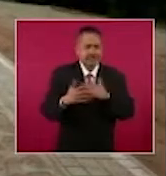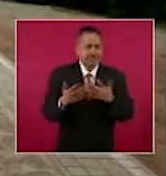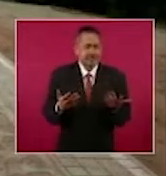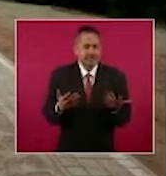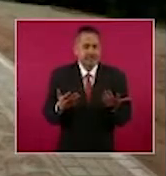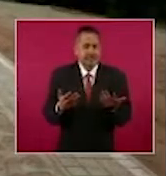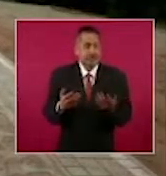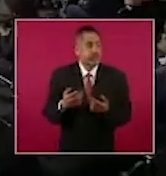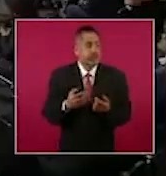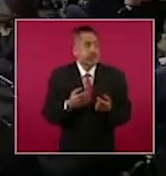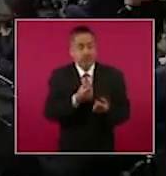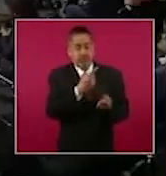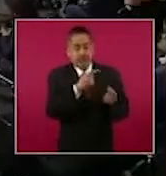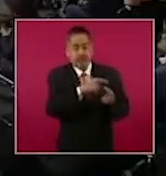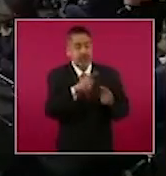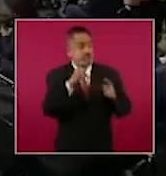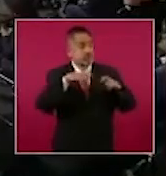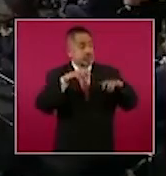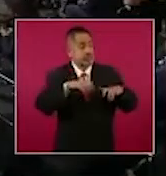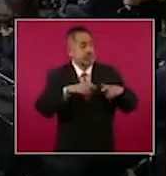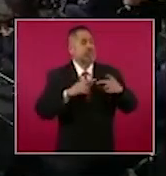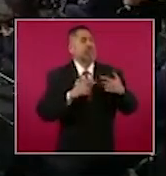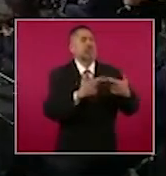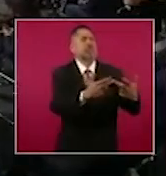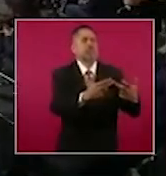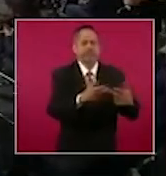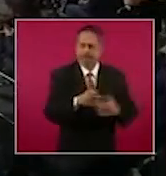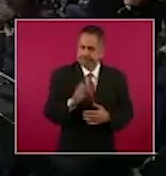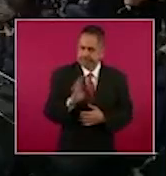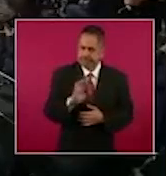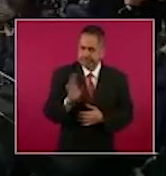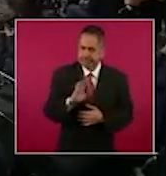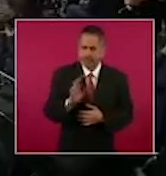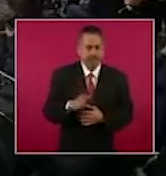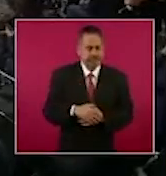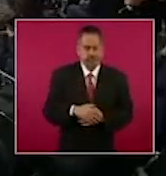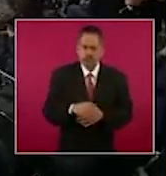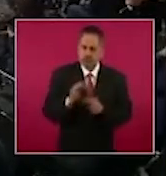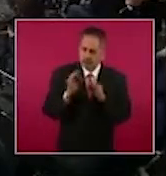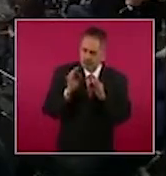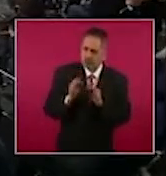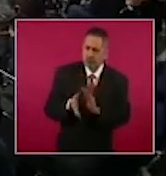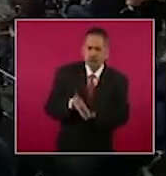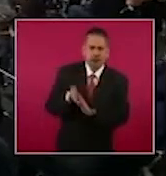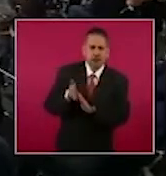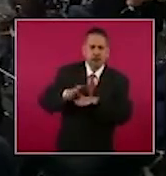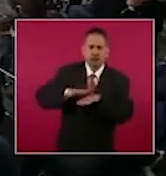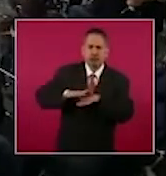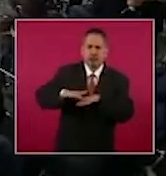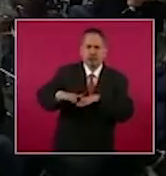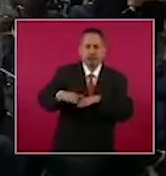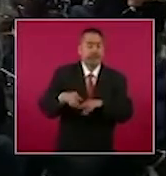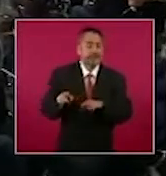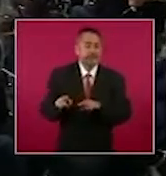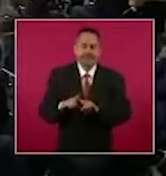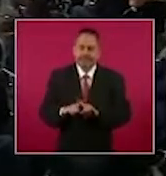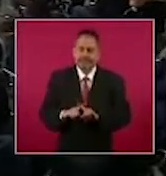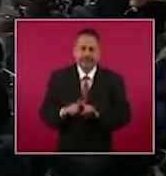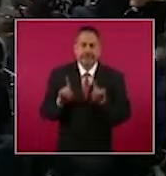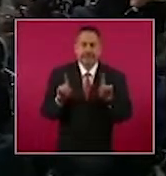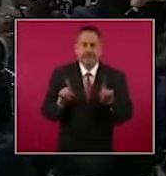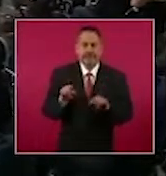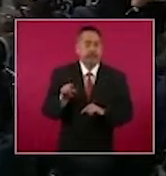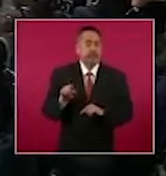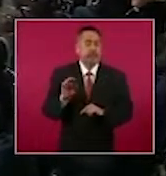trabajan. Ellos cuidan la manera más correcta de cómo hacer el trabajo y de mejor calidad. Obtienen,